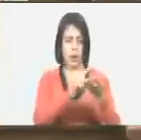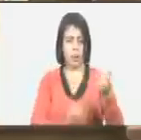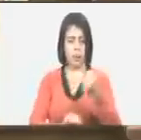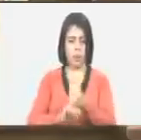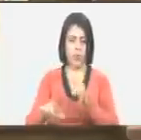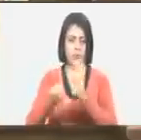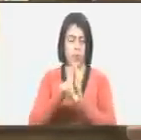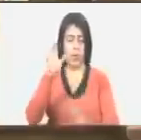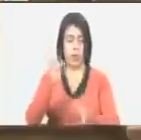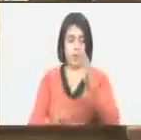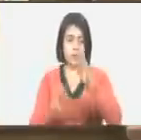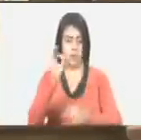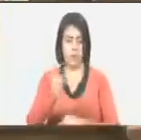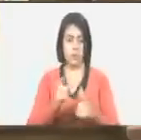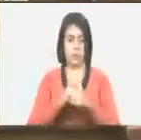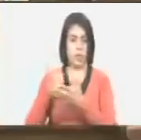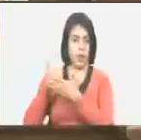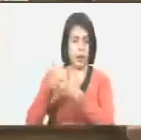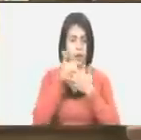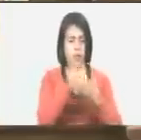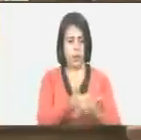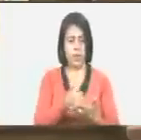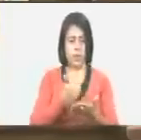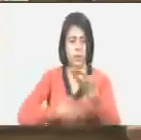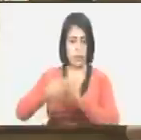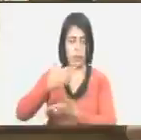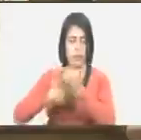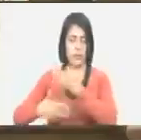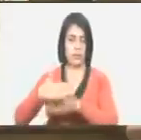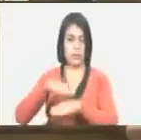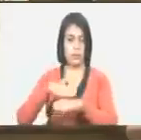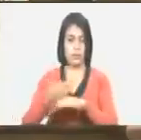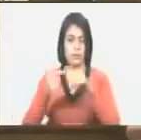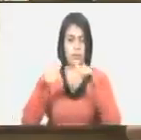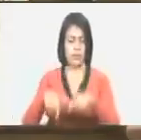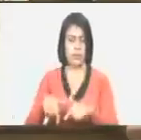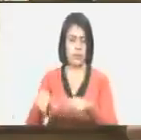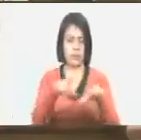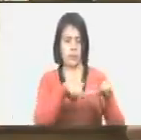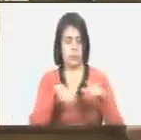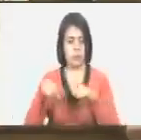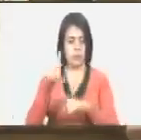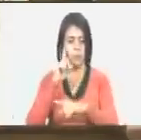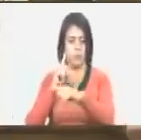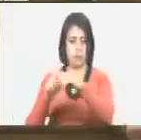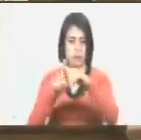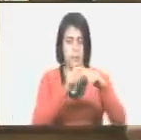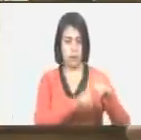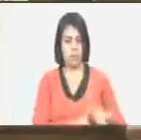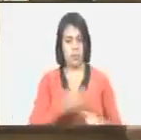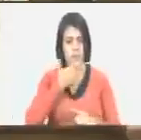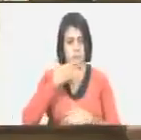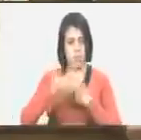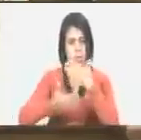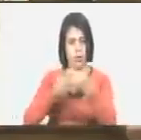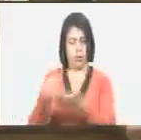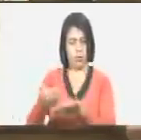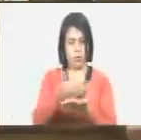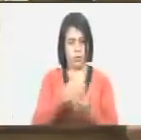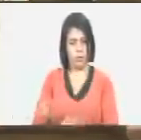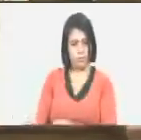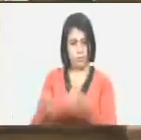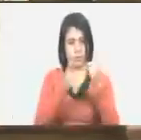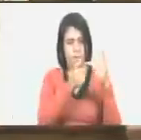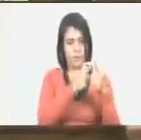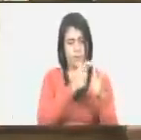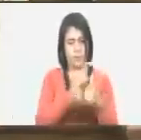o judicial para la colaboración recíproca en materia de localización, identificación, recuperación,